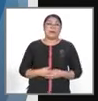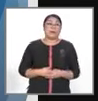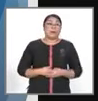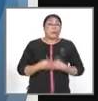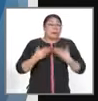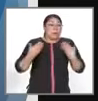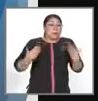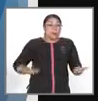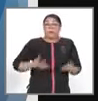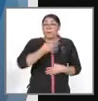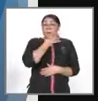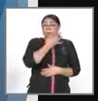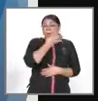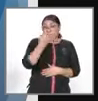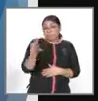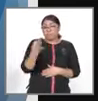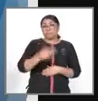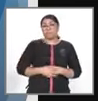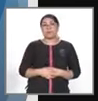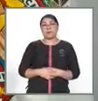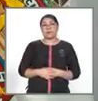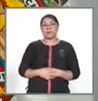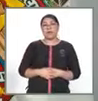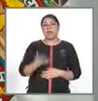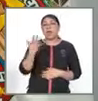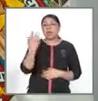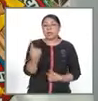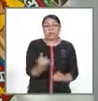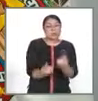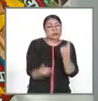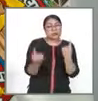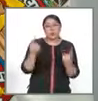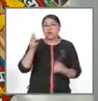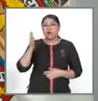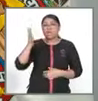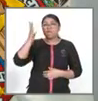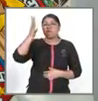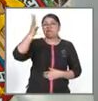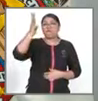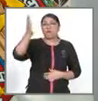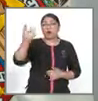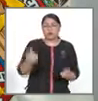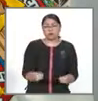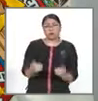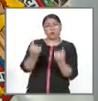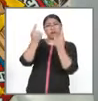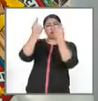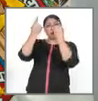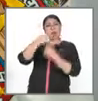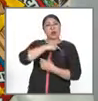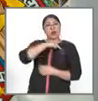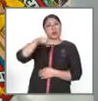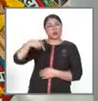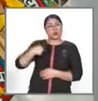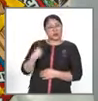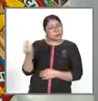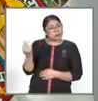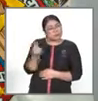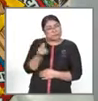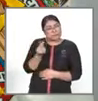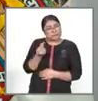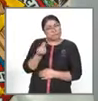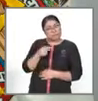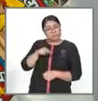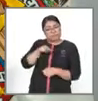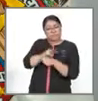participación sin decirles que el futuro de nuestros hijos está en nuestras manos hoy y que nosotros eh debemos de